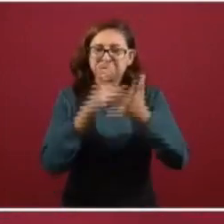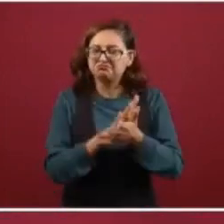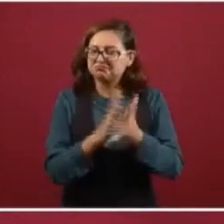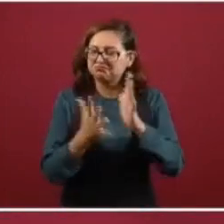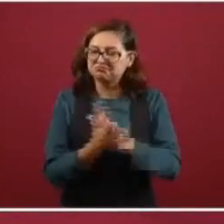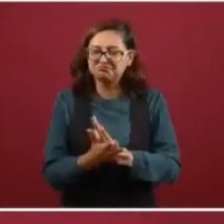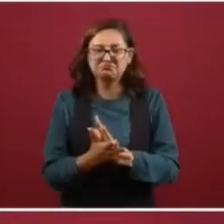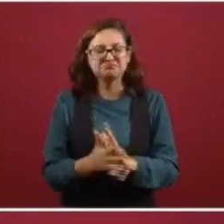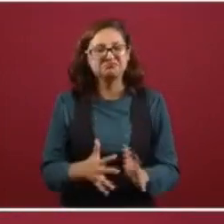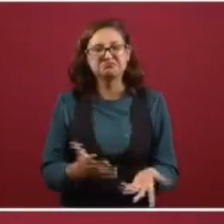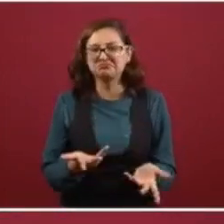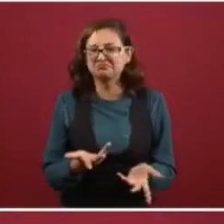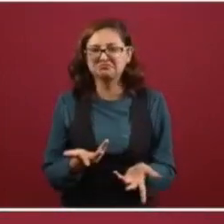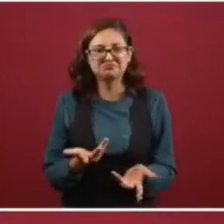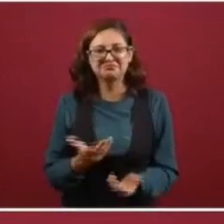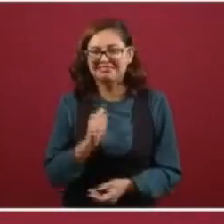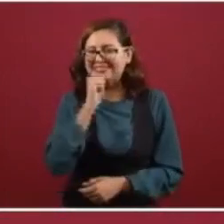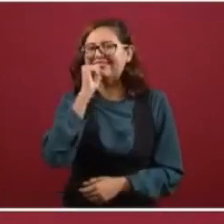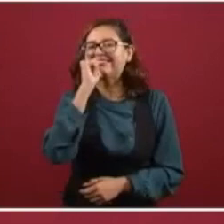al amparo del poder público.